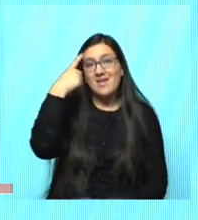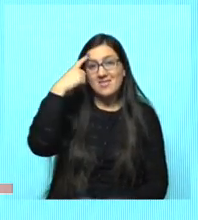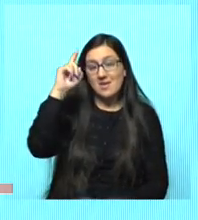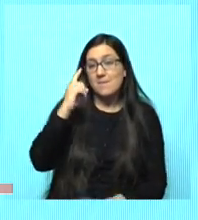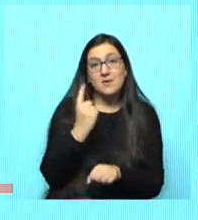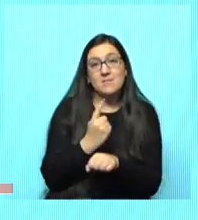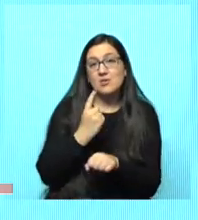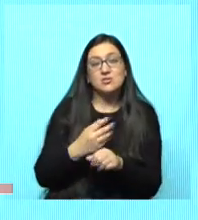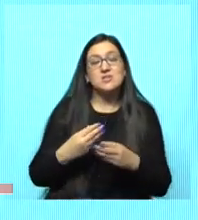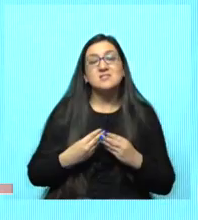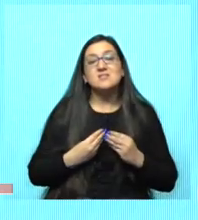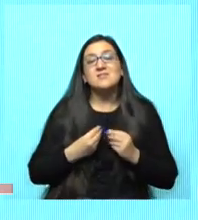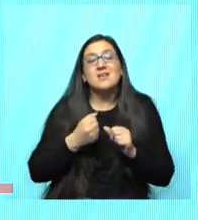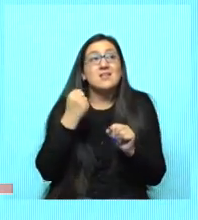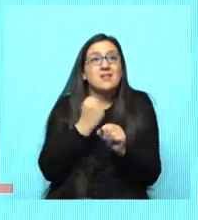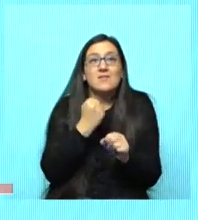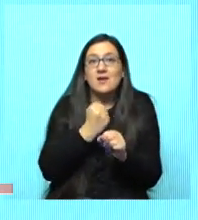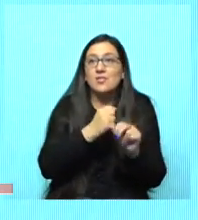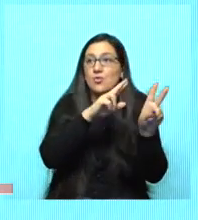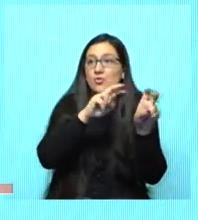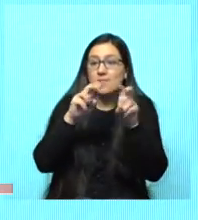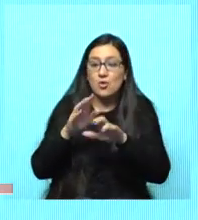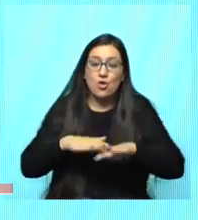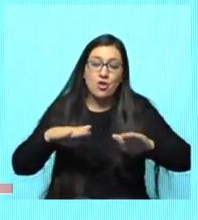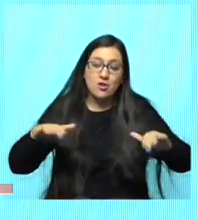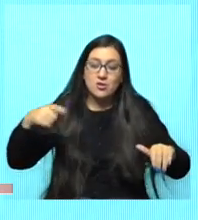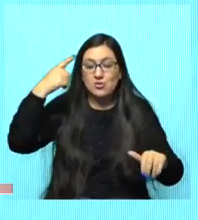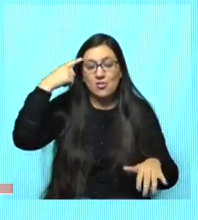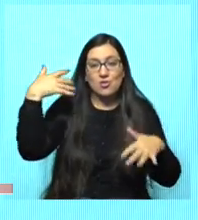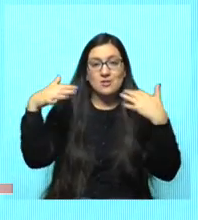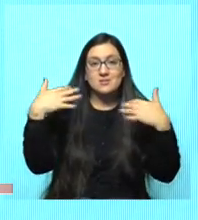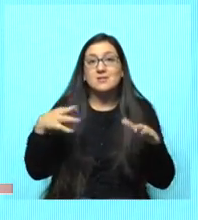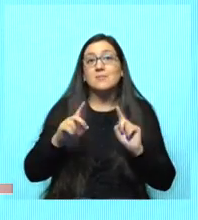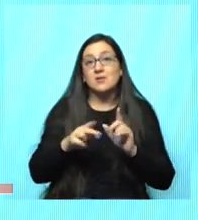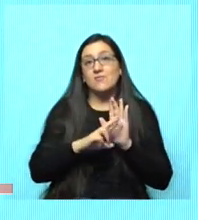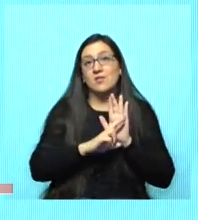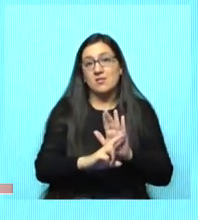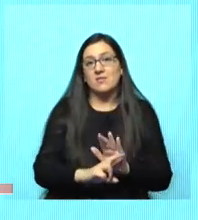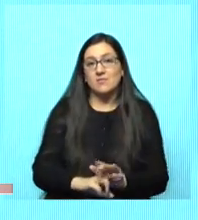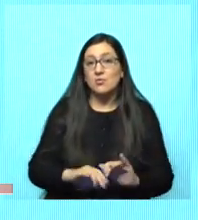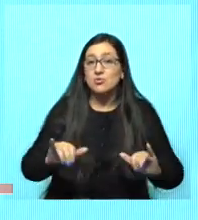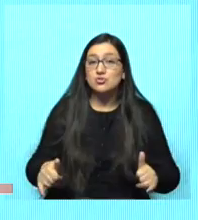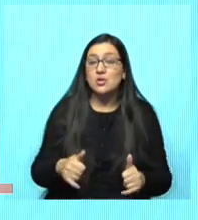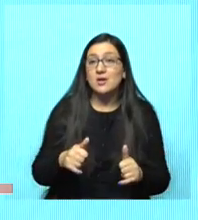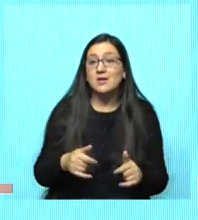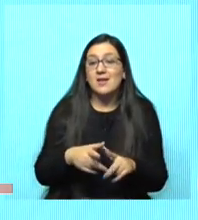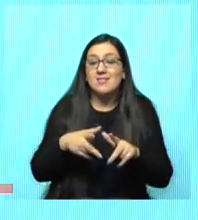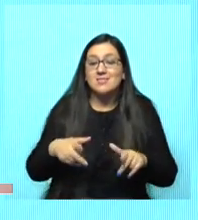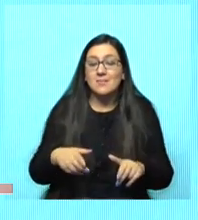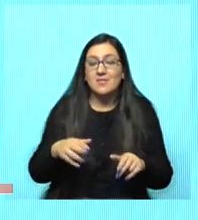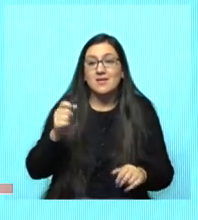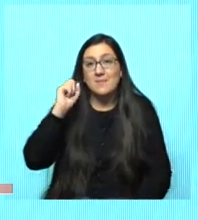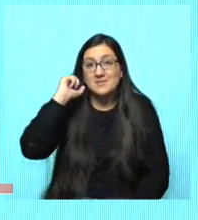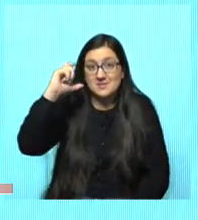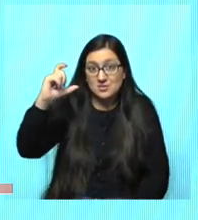poder sensibilizar y trabajar estos temas con los niños, niñas, adolescentes y referentes. Una vez que se realiza, como es la etapa de